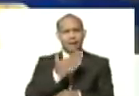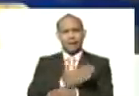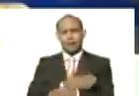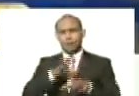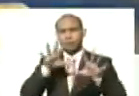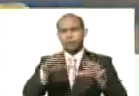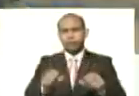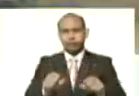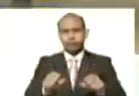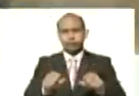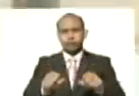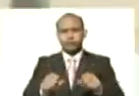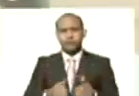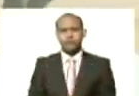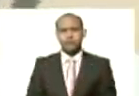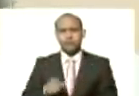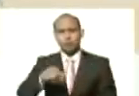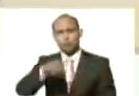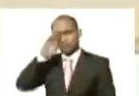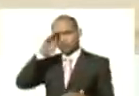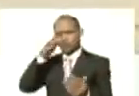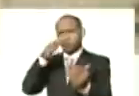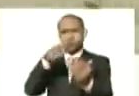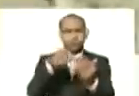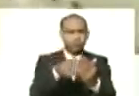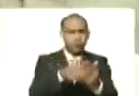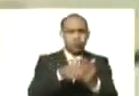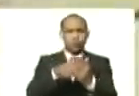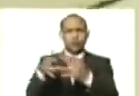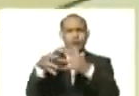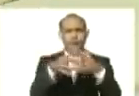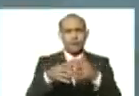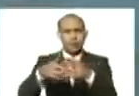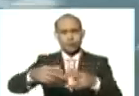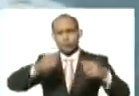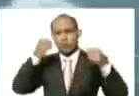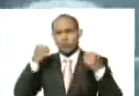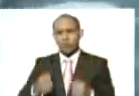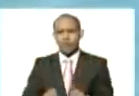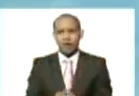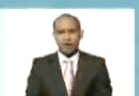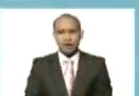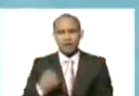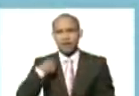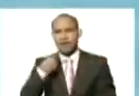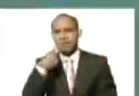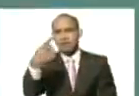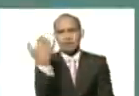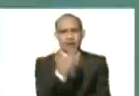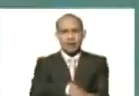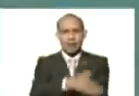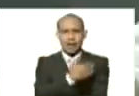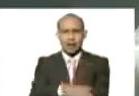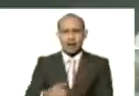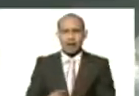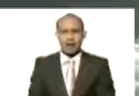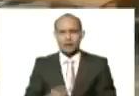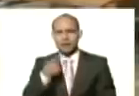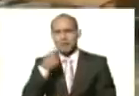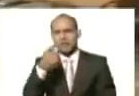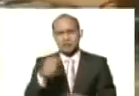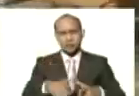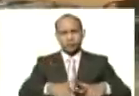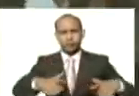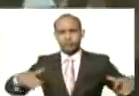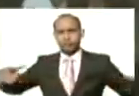nunca, hoy más antioligárquica que nunca. Decírselo en las calles, decírselo en